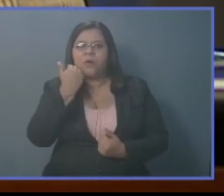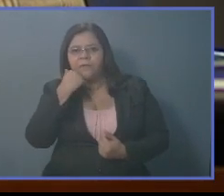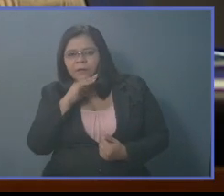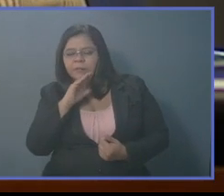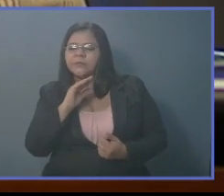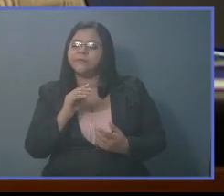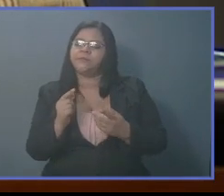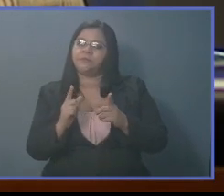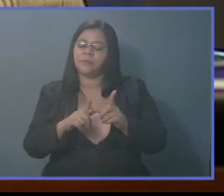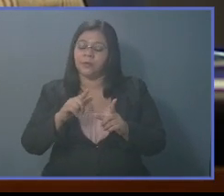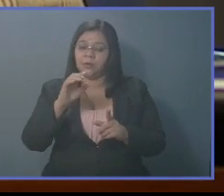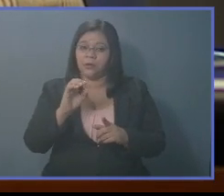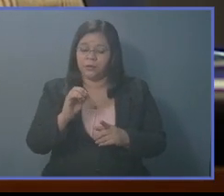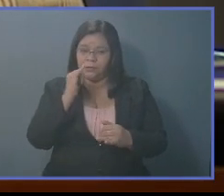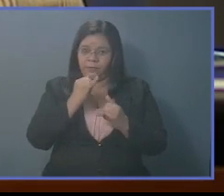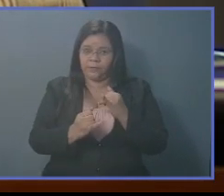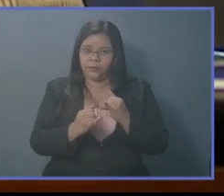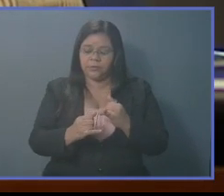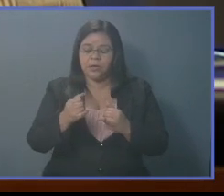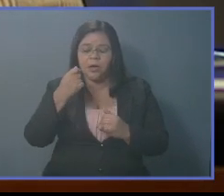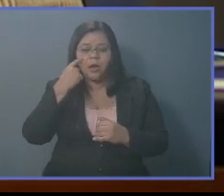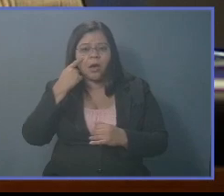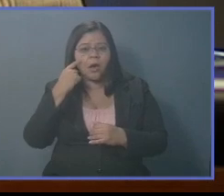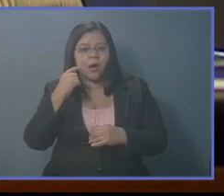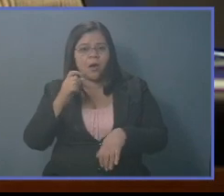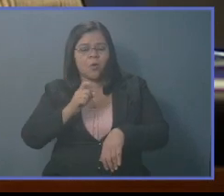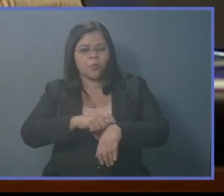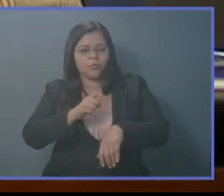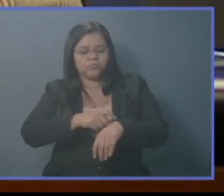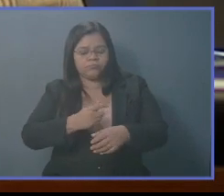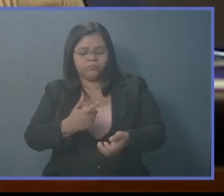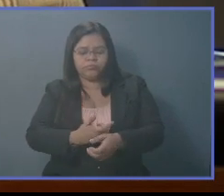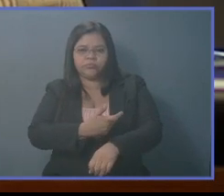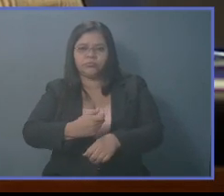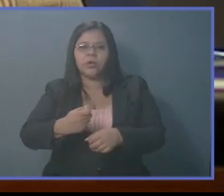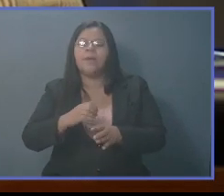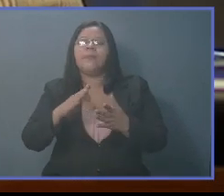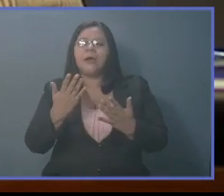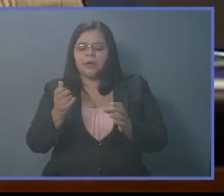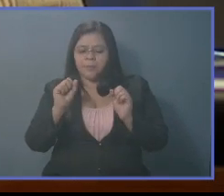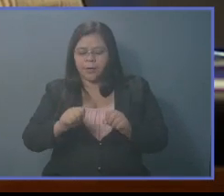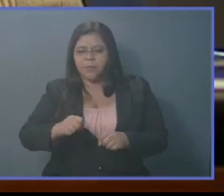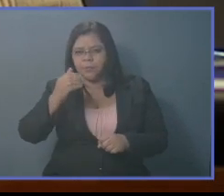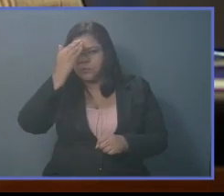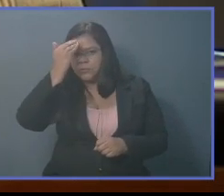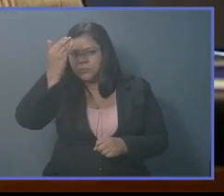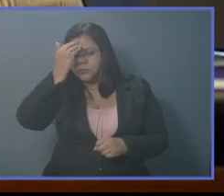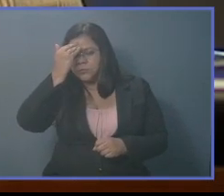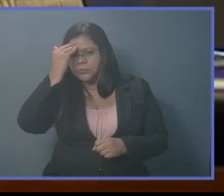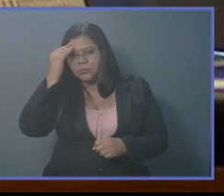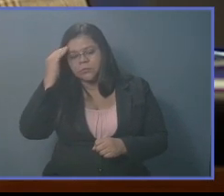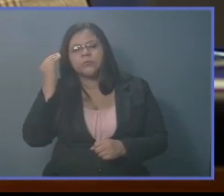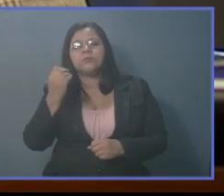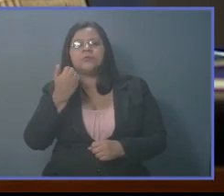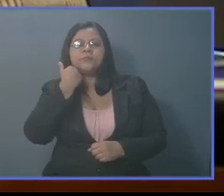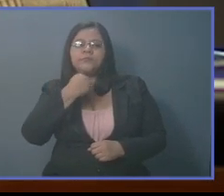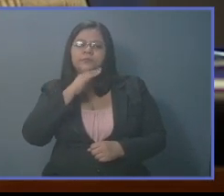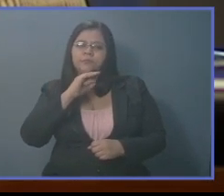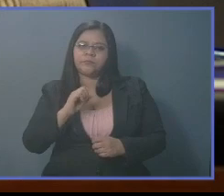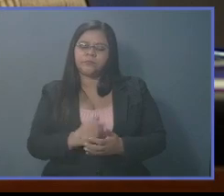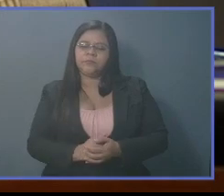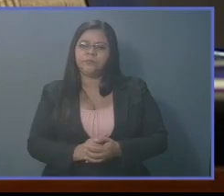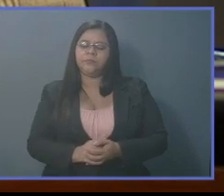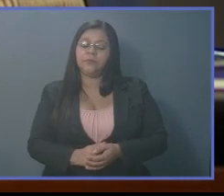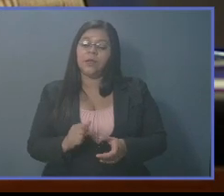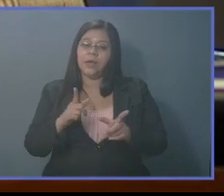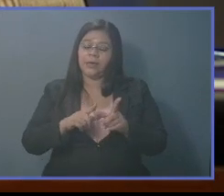de la polimerasa en tiempo real utilizada para conocer el genoma de un agente infeccioso.